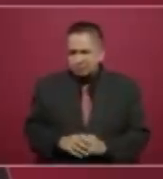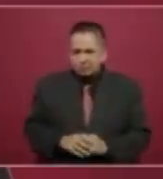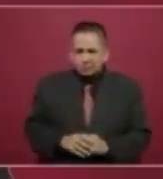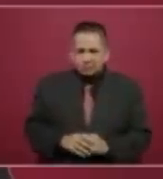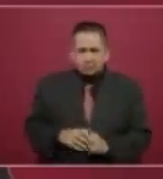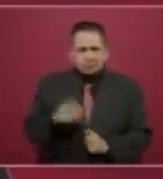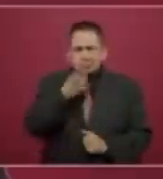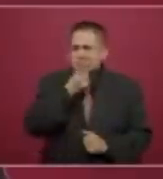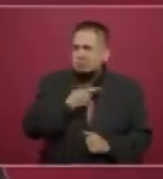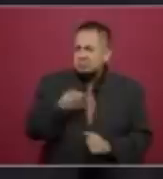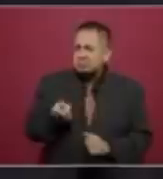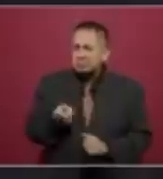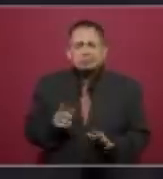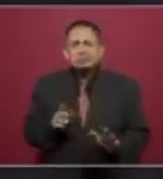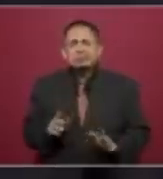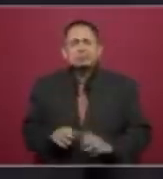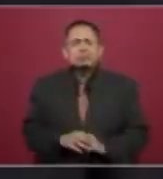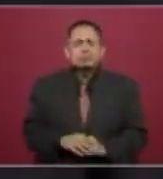supe